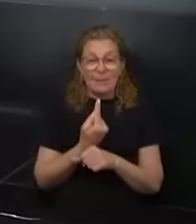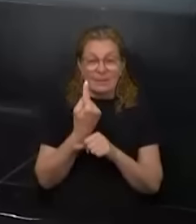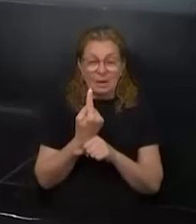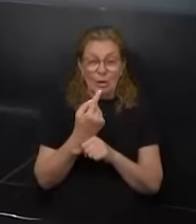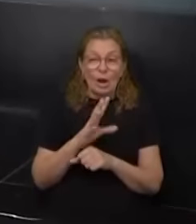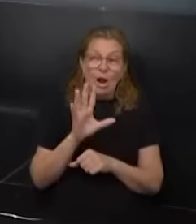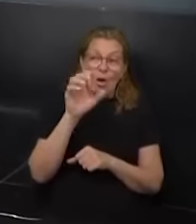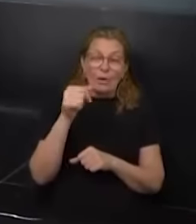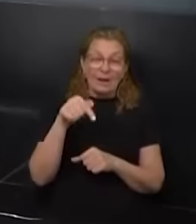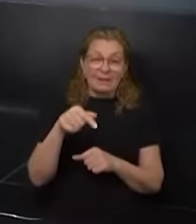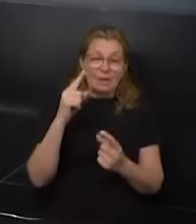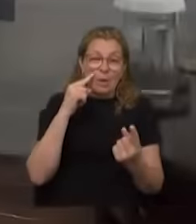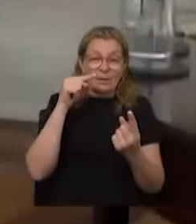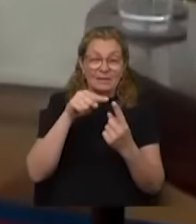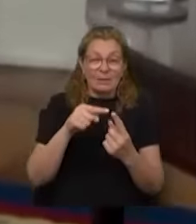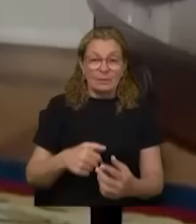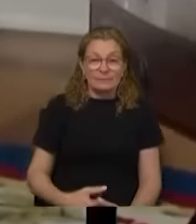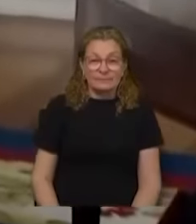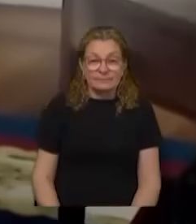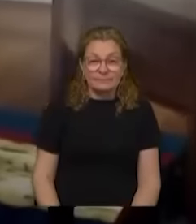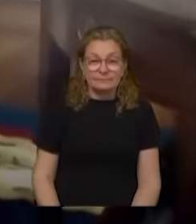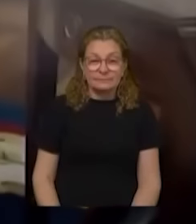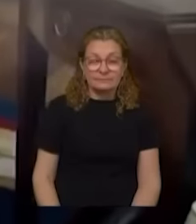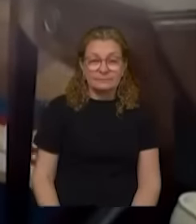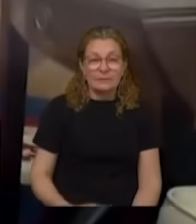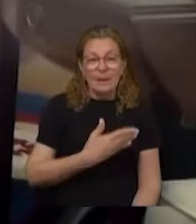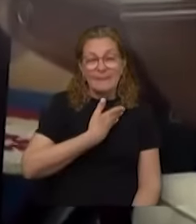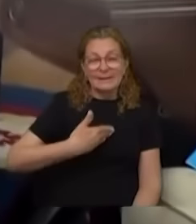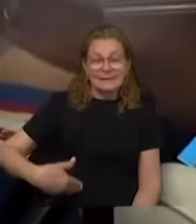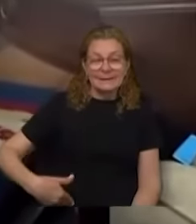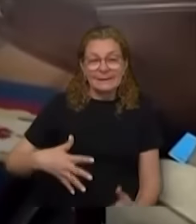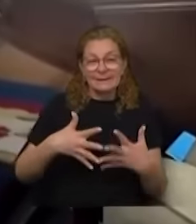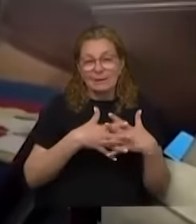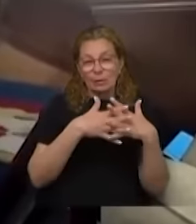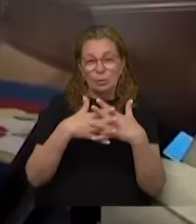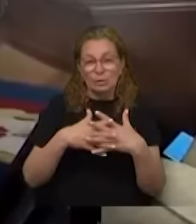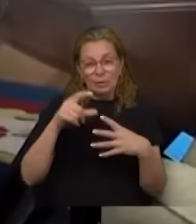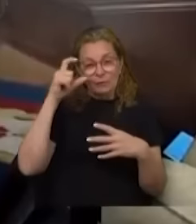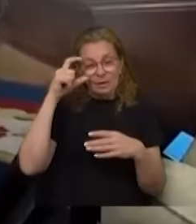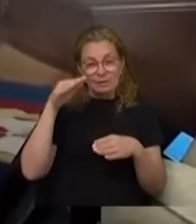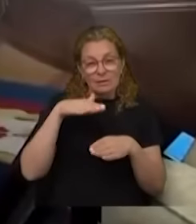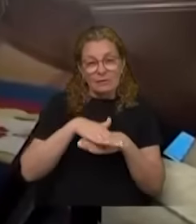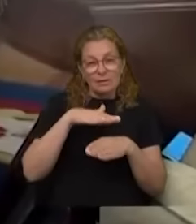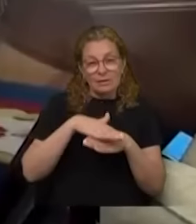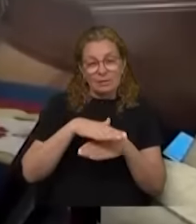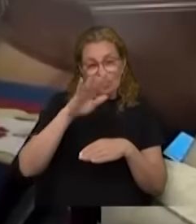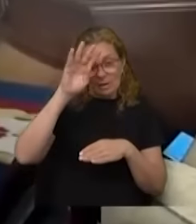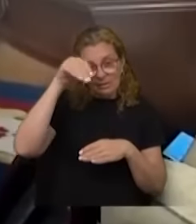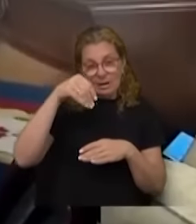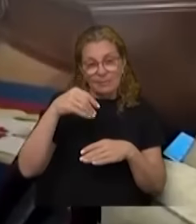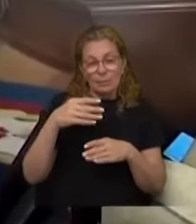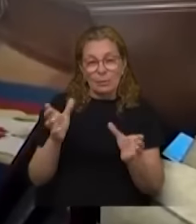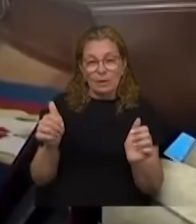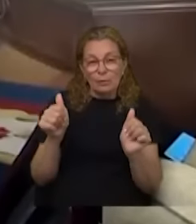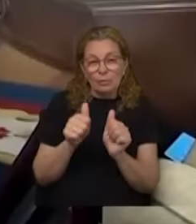que logra este objetivo el presidente de Estados Unidos Joe biden felicitó a su sucesor Donald Trump durante una